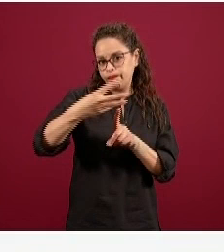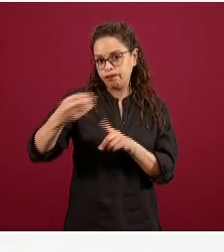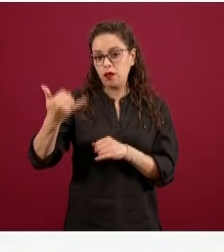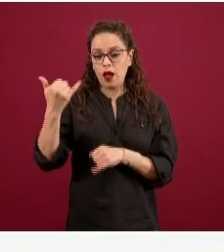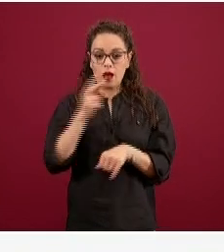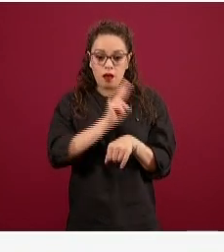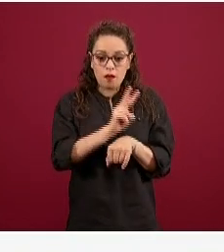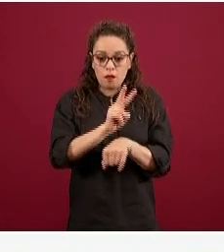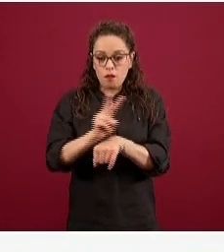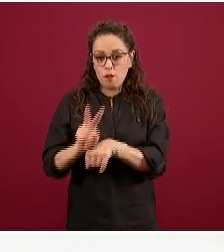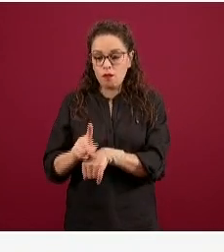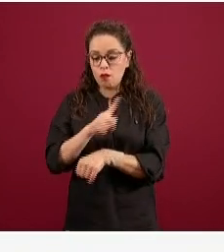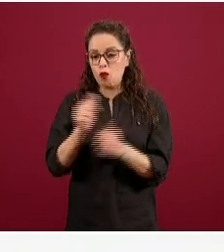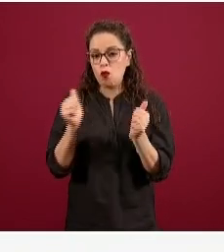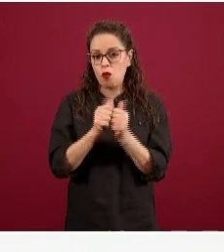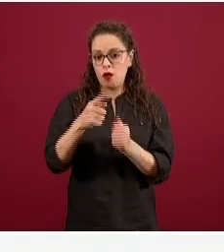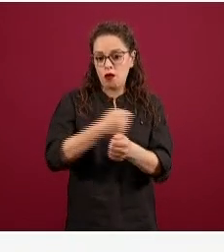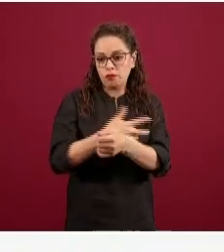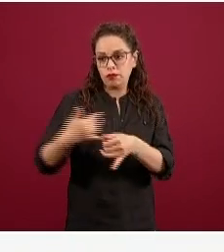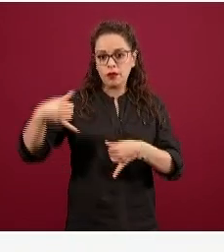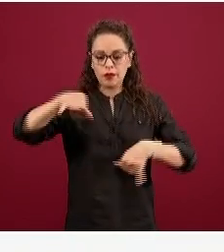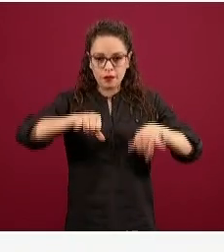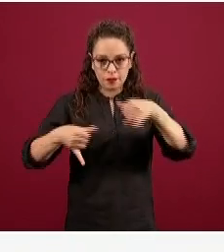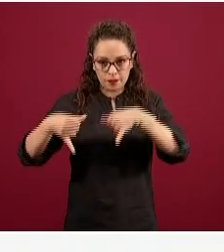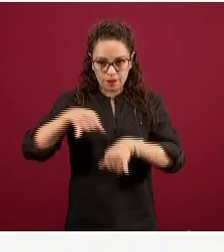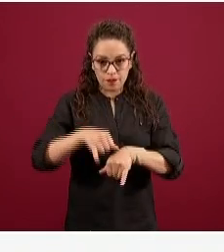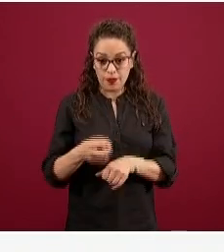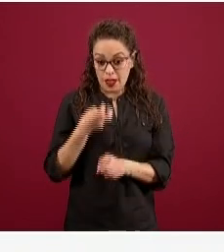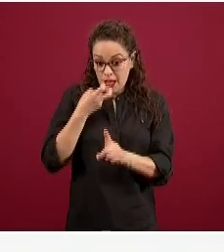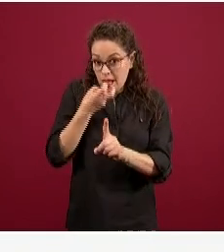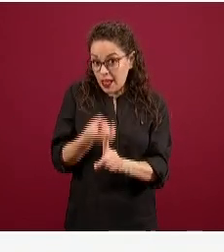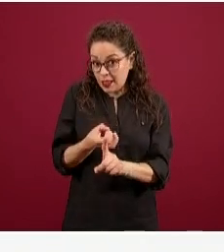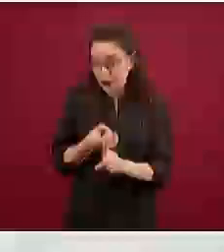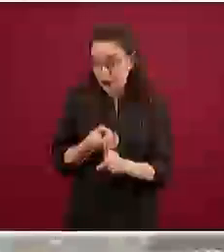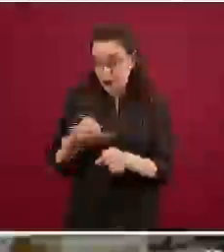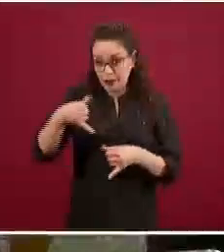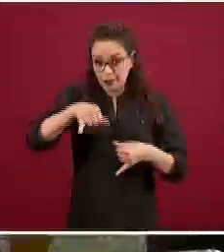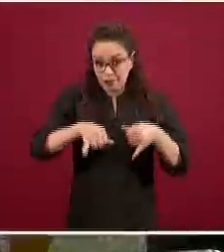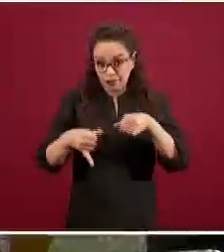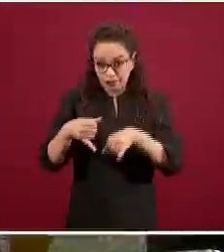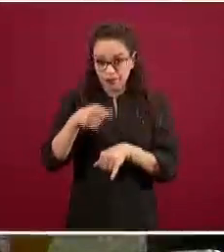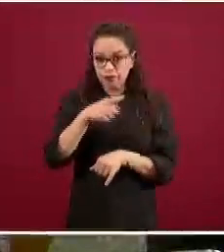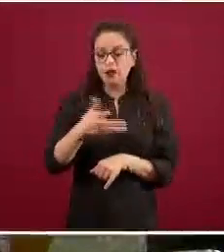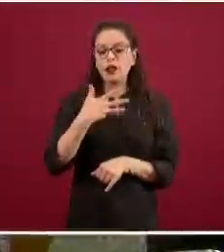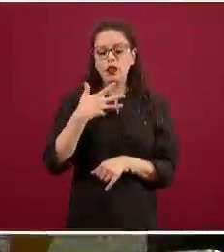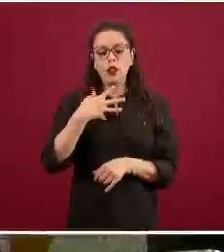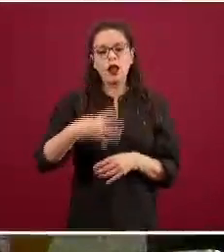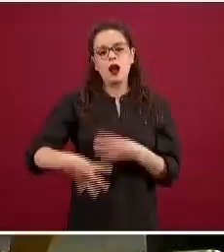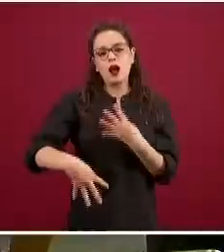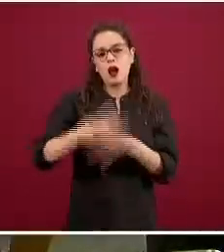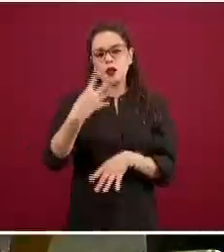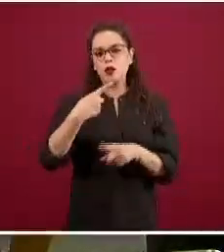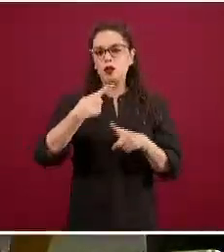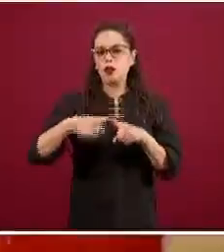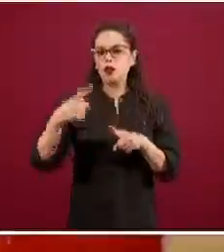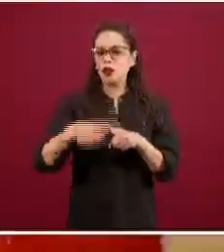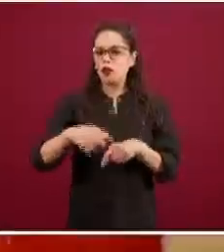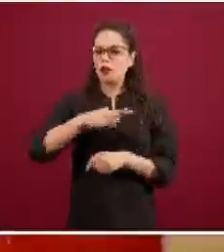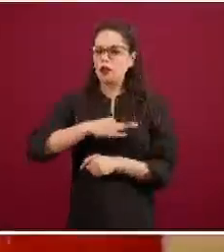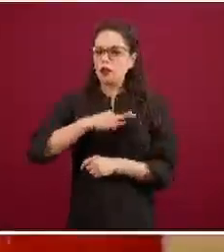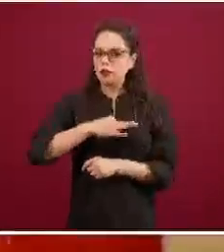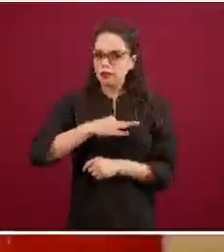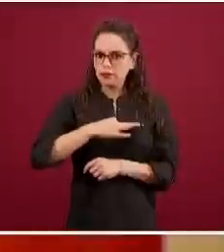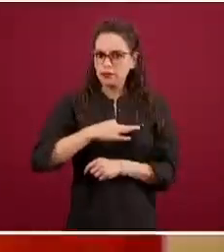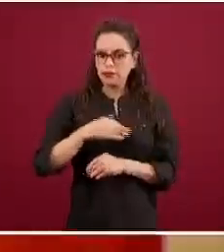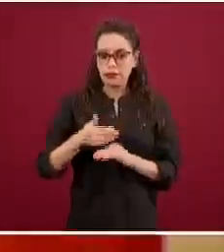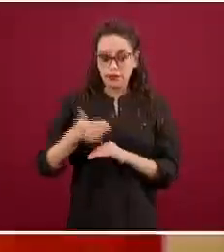laboratorio. Y en la vigilancia por laboratorio tenemos el panel de 14 virus, eran 13, agregamos